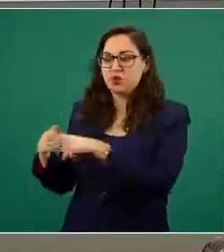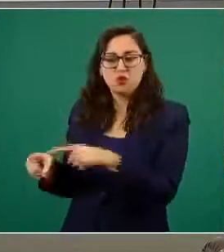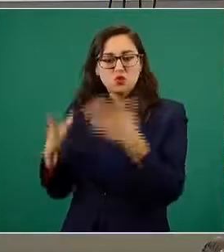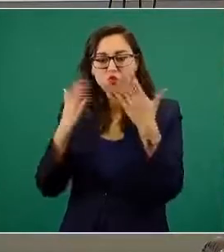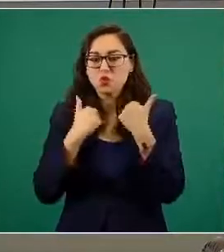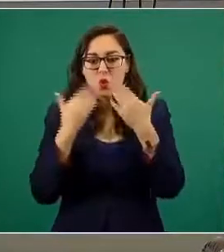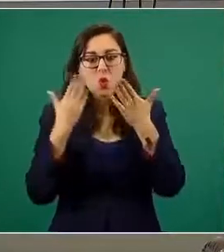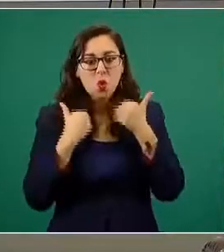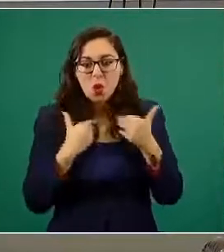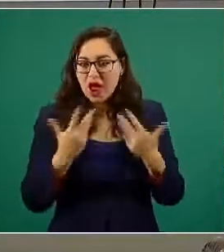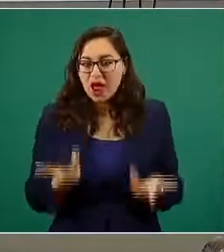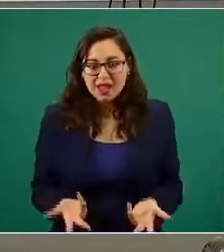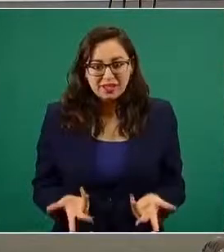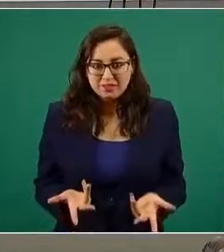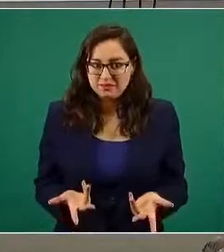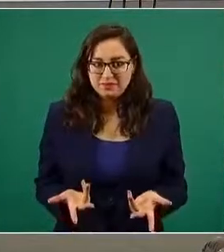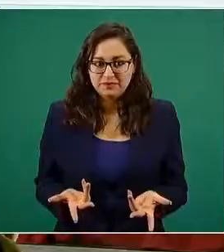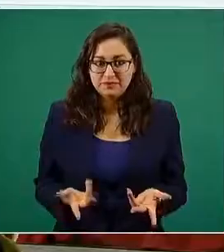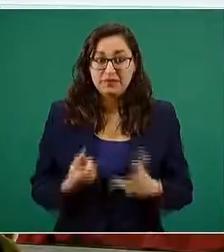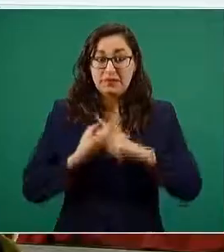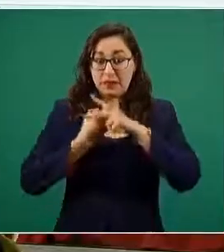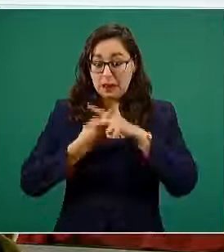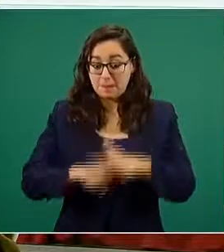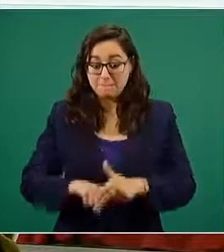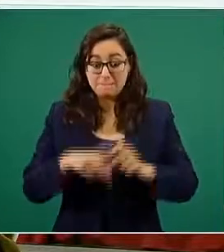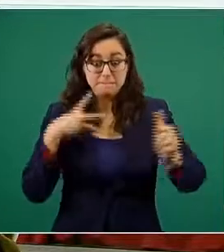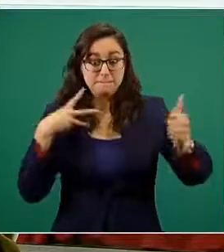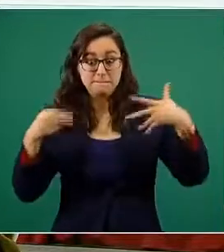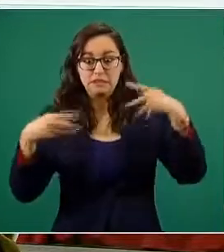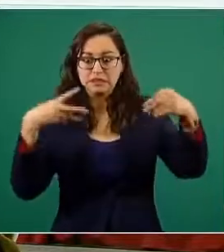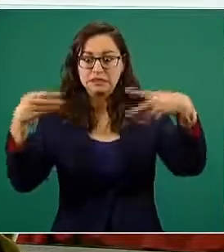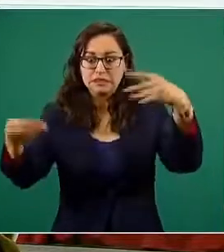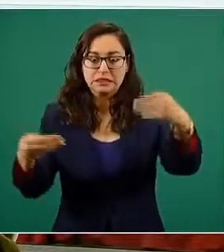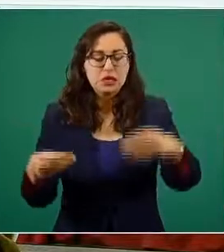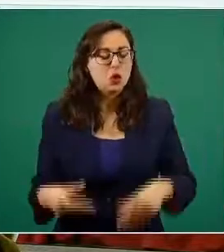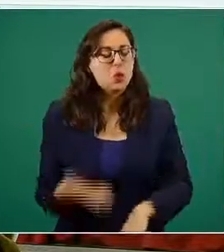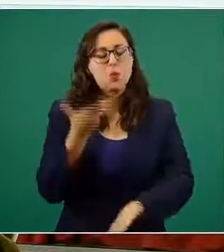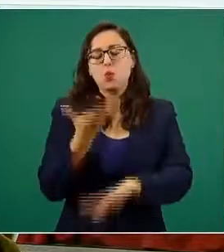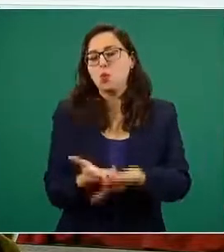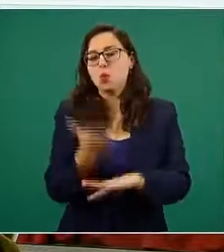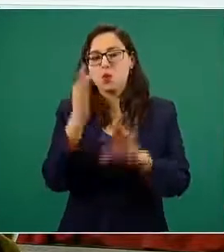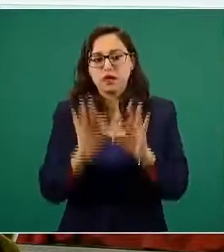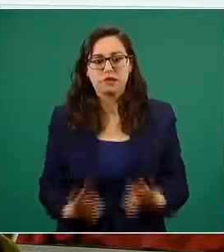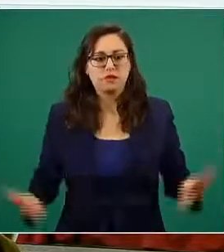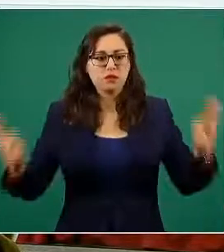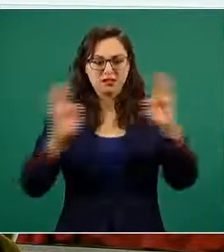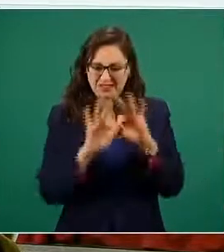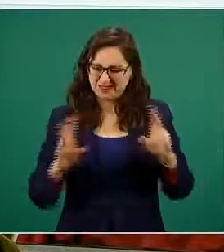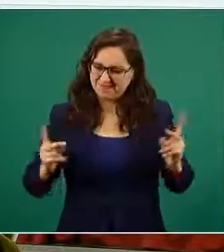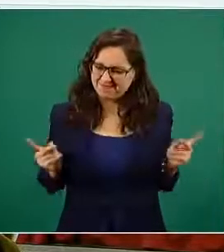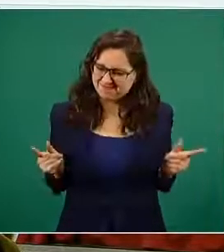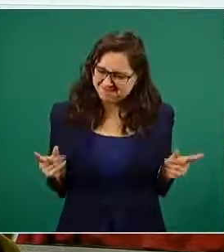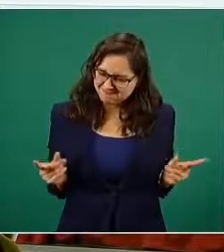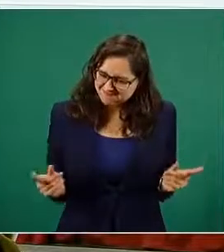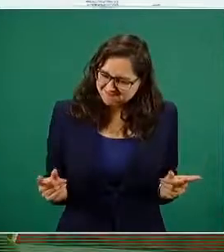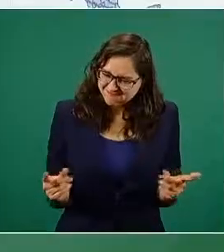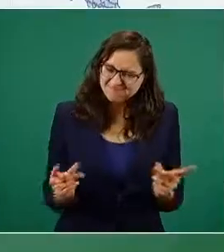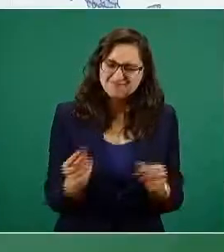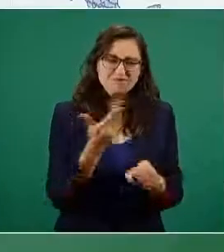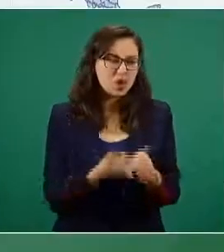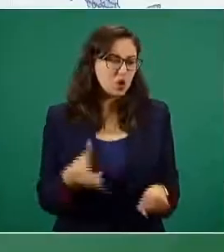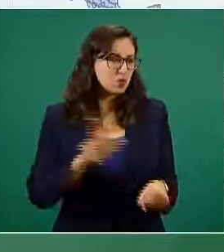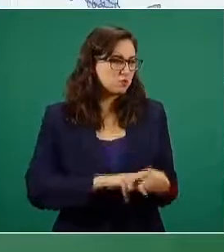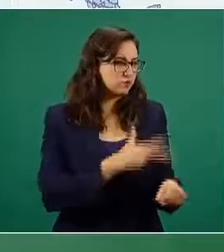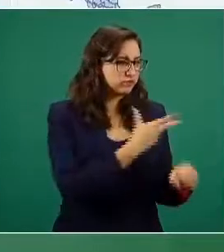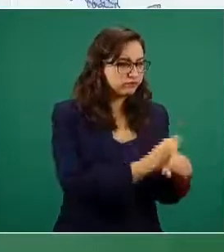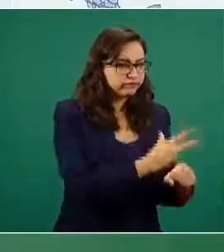y no había la capacidad instalada. Por lo tanto, era imprescindible emprender la más amplia reconversión posible y